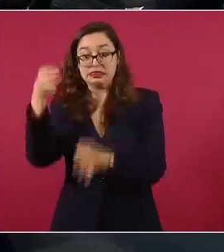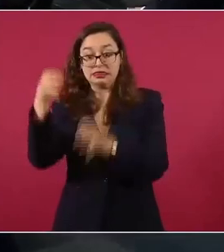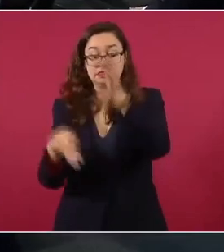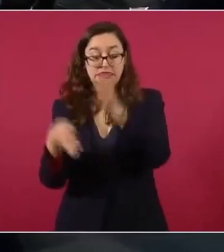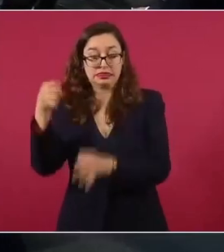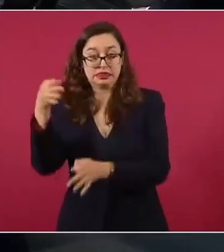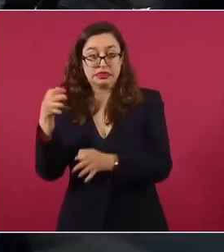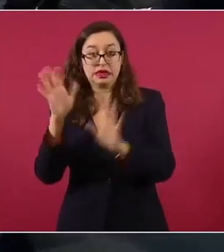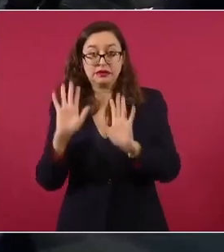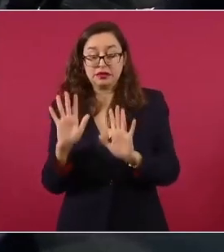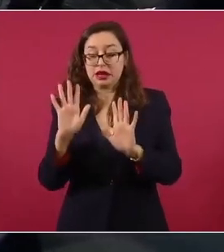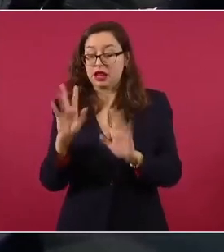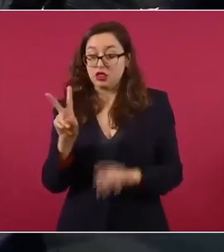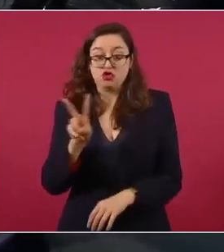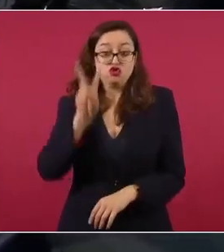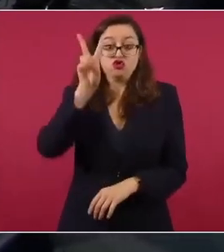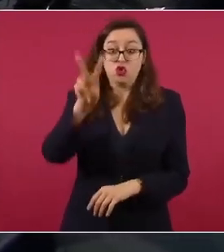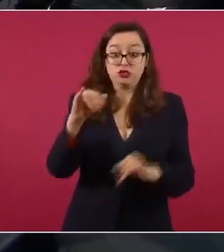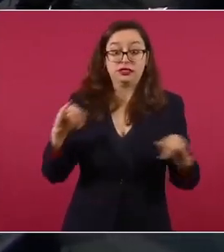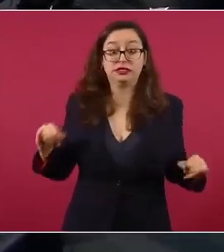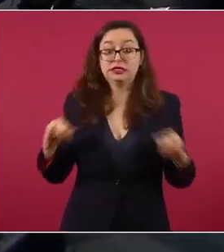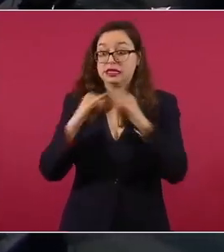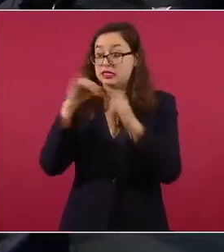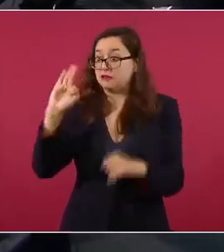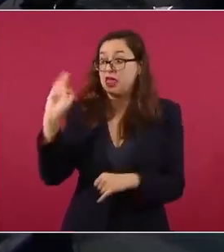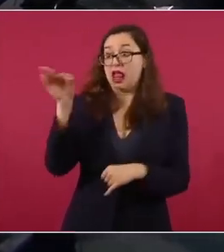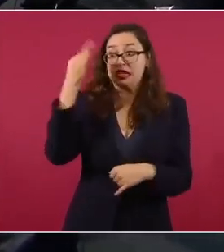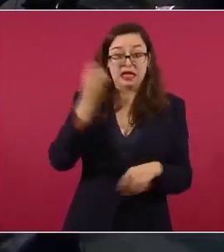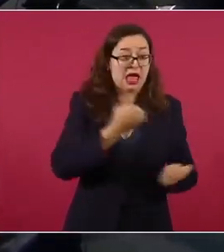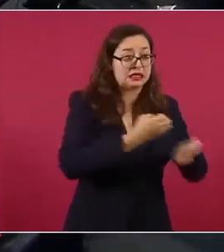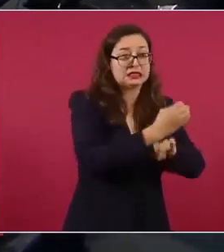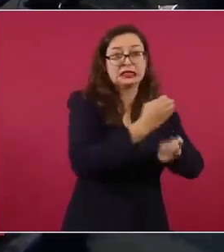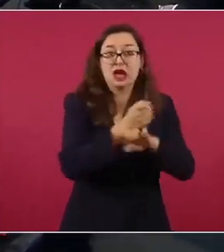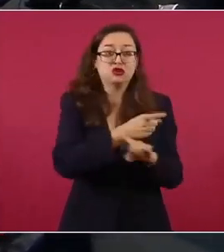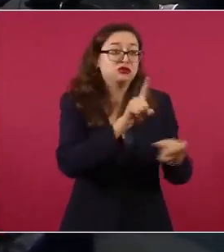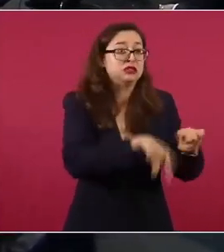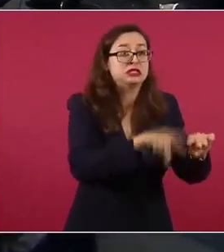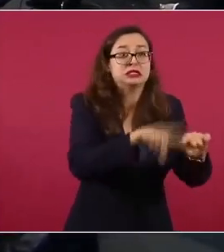la va a calificar. Y por ahí se fue. Pero eso